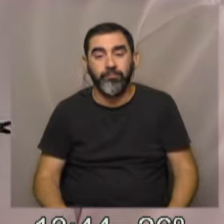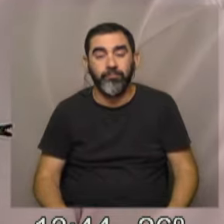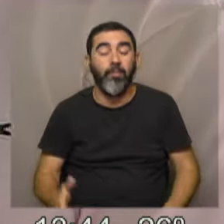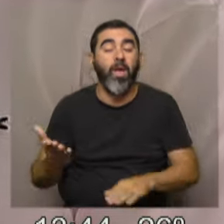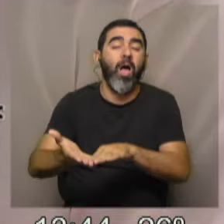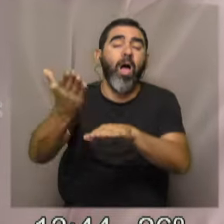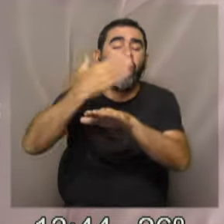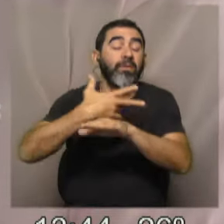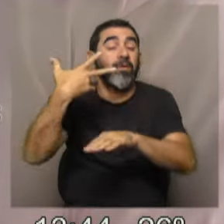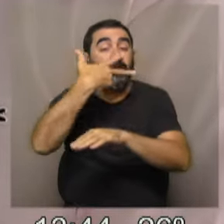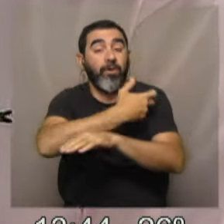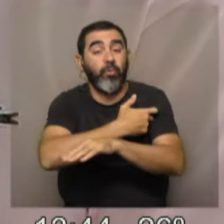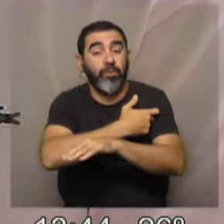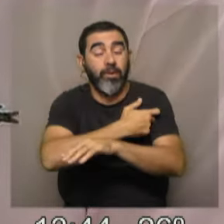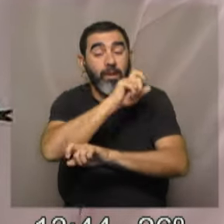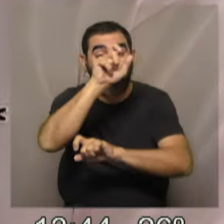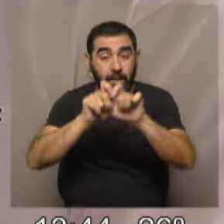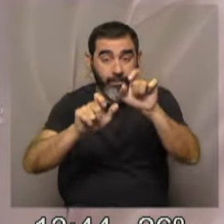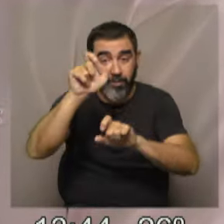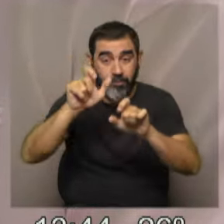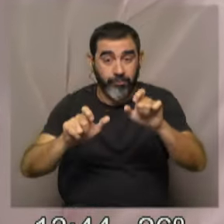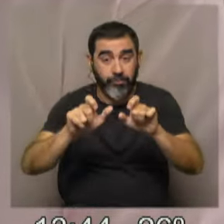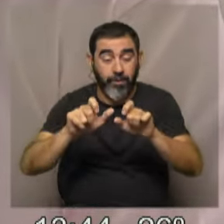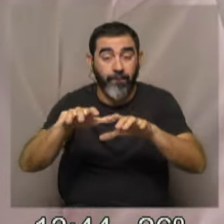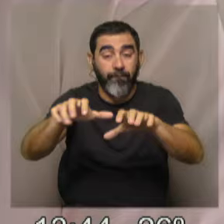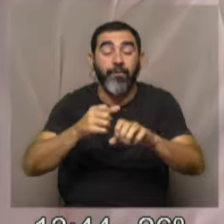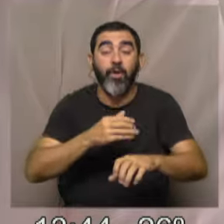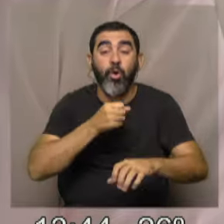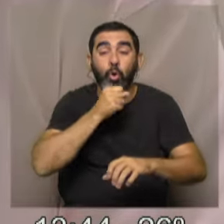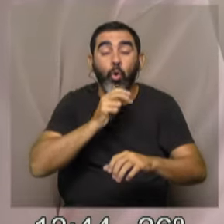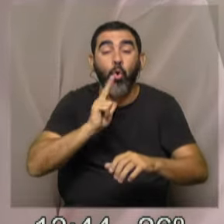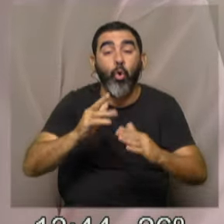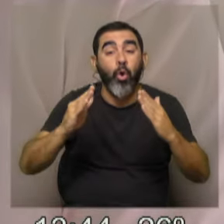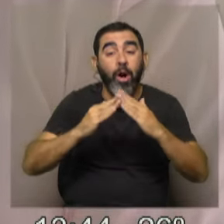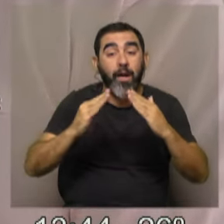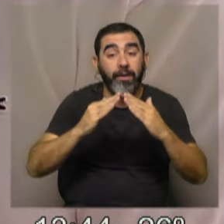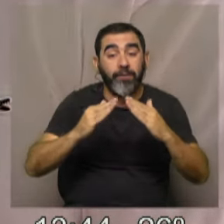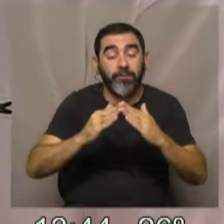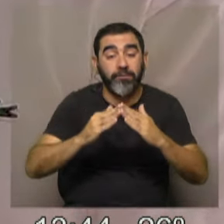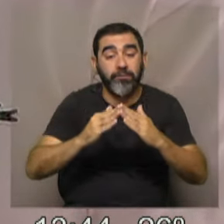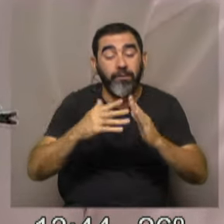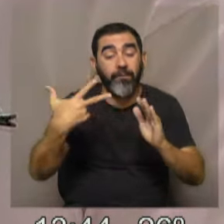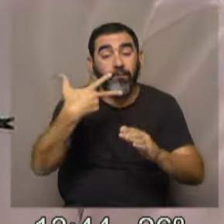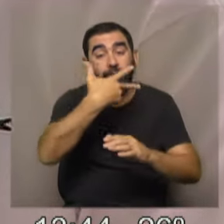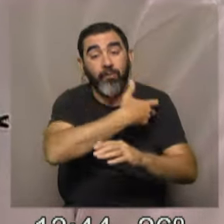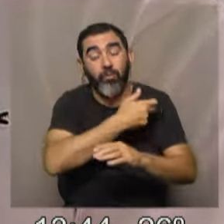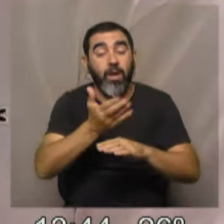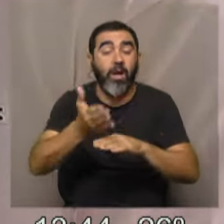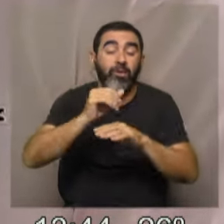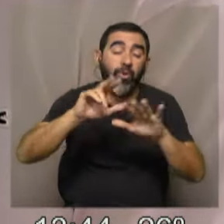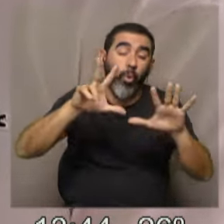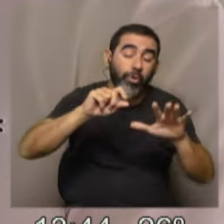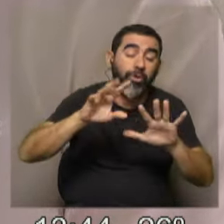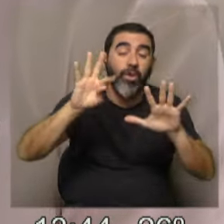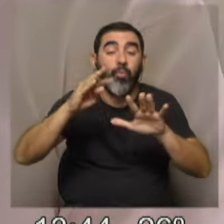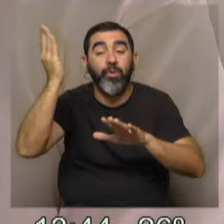anteriores dosis, las personas que viven en los centros de larga estadía, que viven en los residenciales, que se vacunan, están en el entorno entre el 80